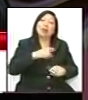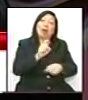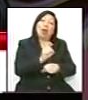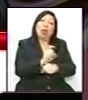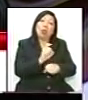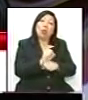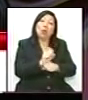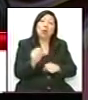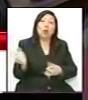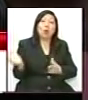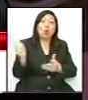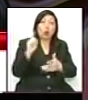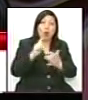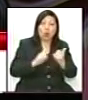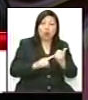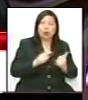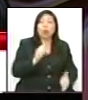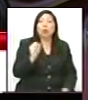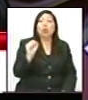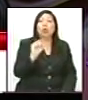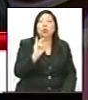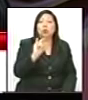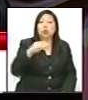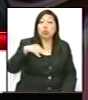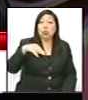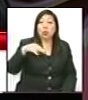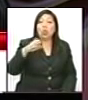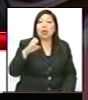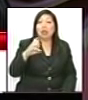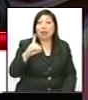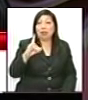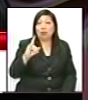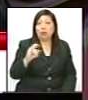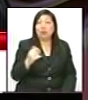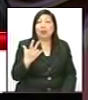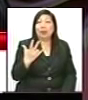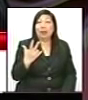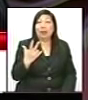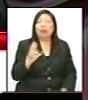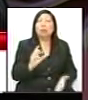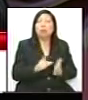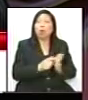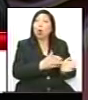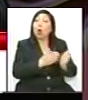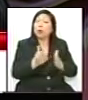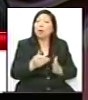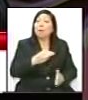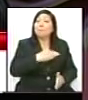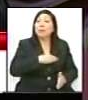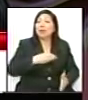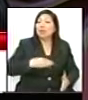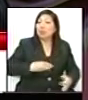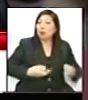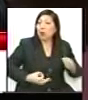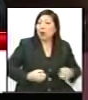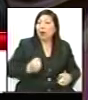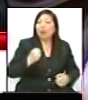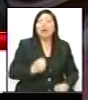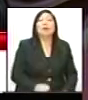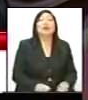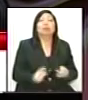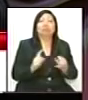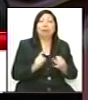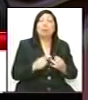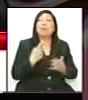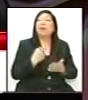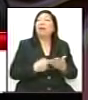y la SUNEDU. También se ha considerado invitar para el día 3 de enero al Ministro de Justicia y Derechos Humanos con